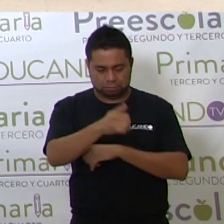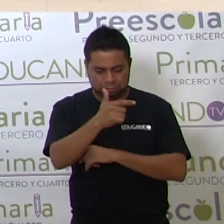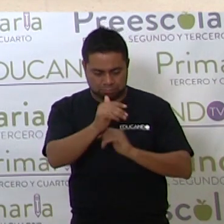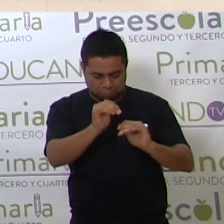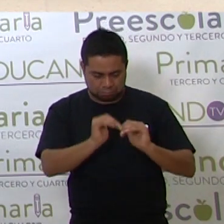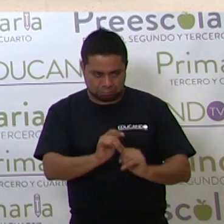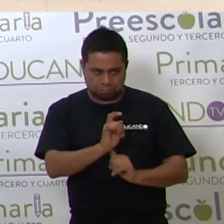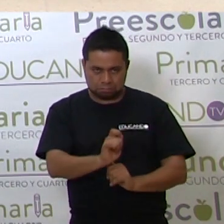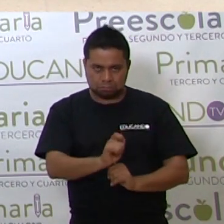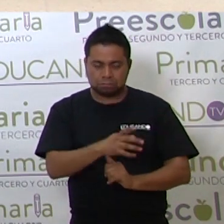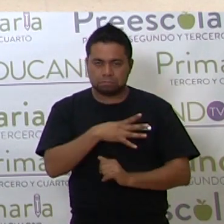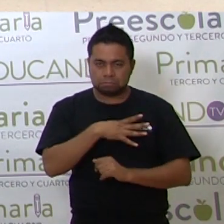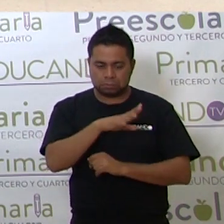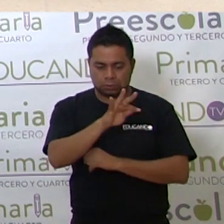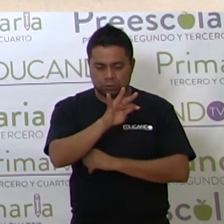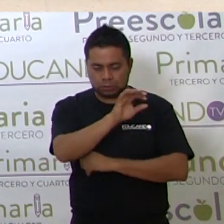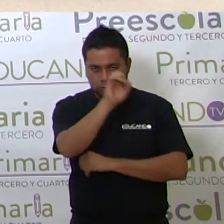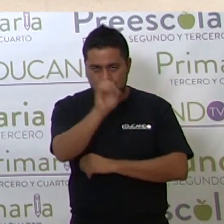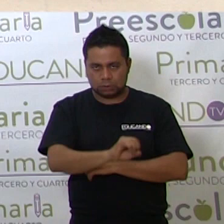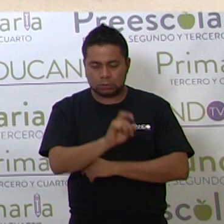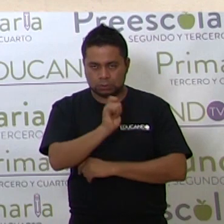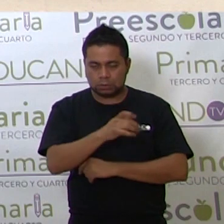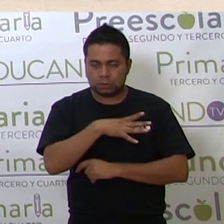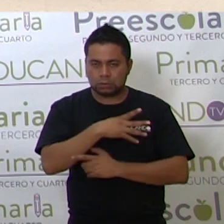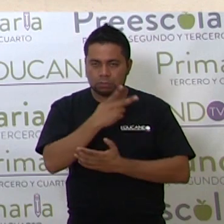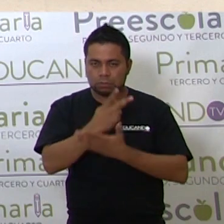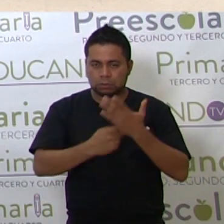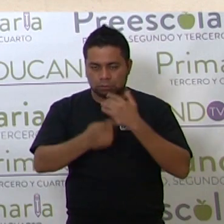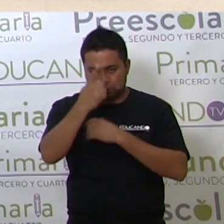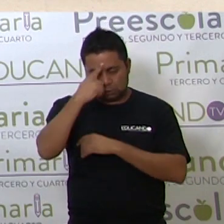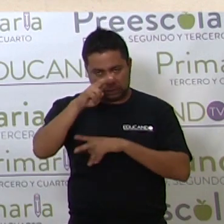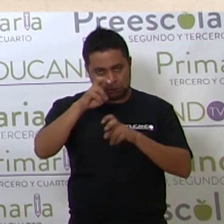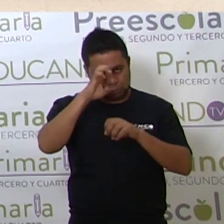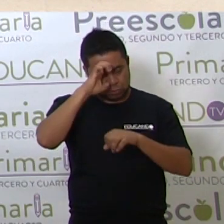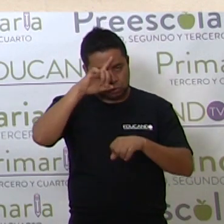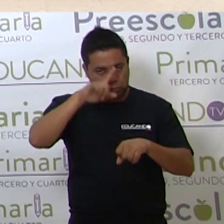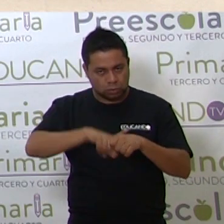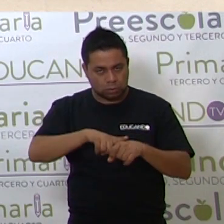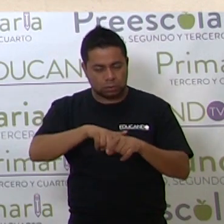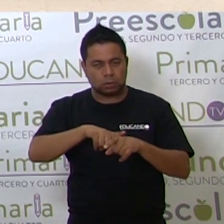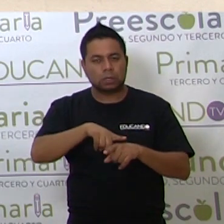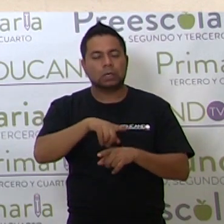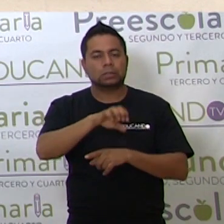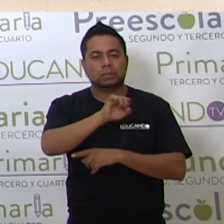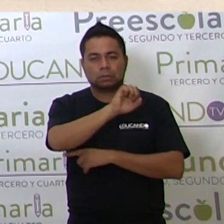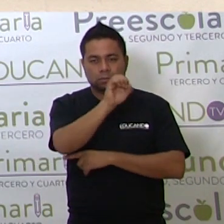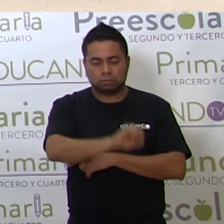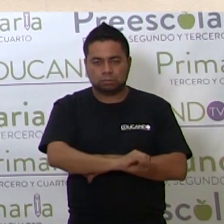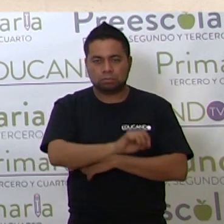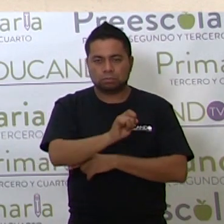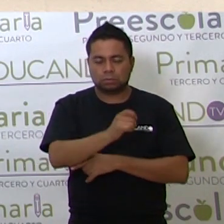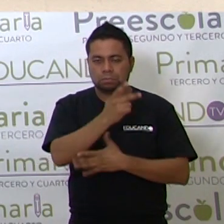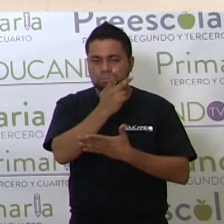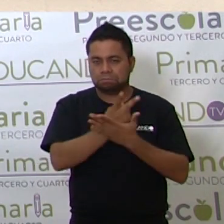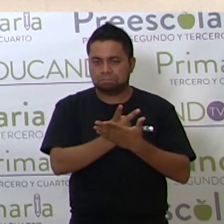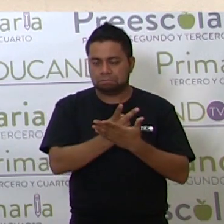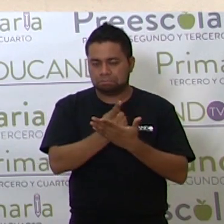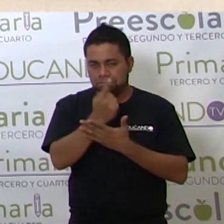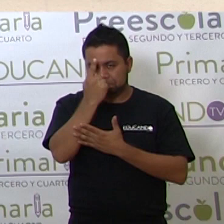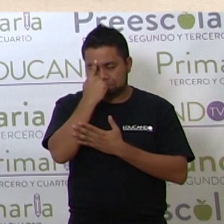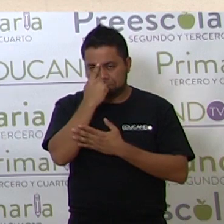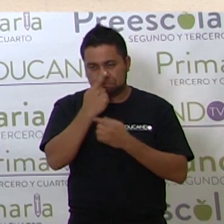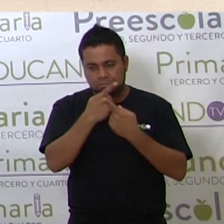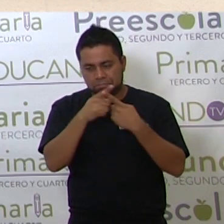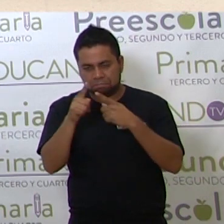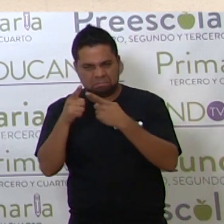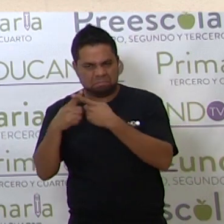vemos que un 40% ven programas culturales y un 60% programas que son de